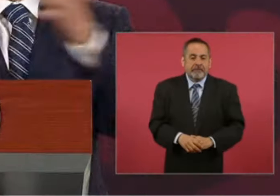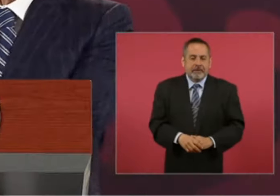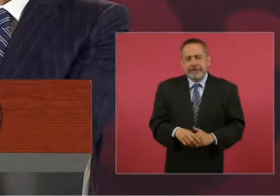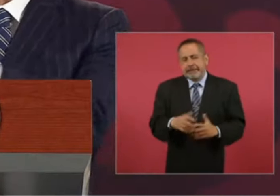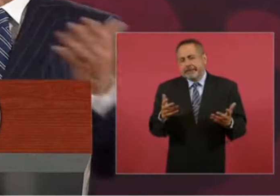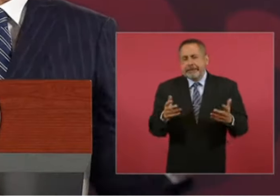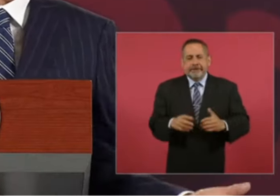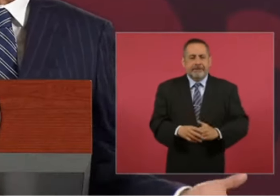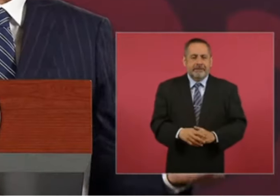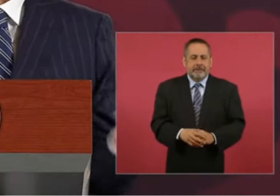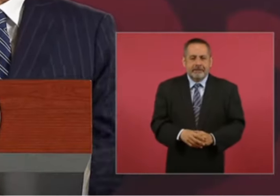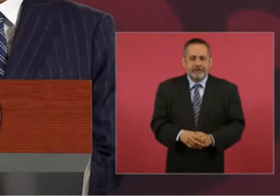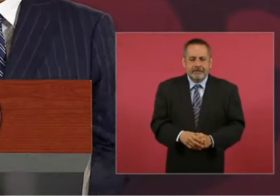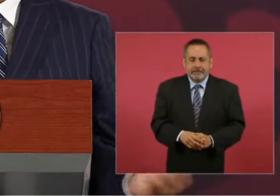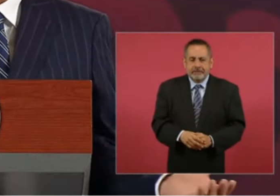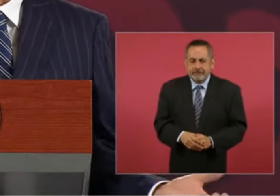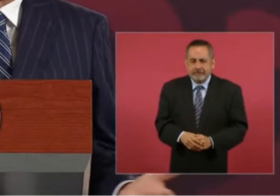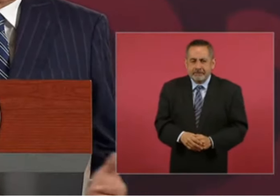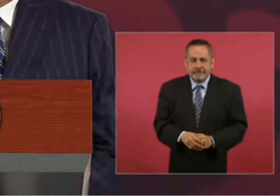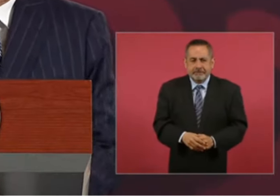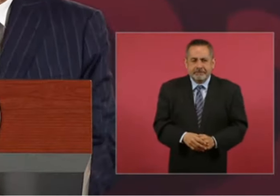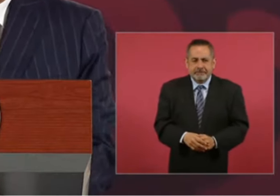Entonces ahora,